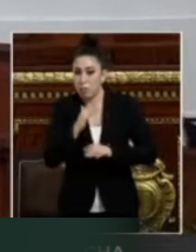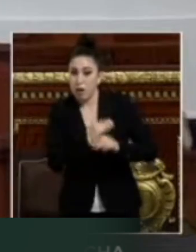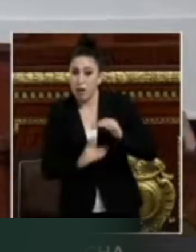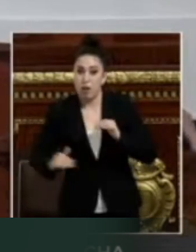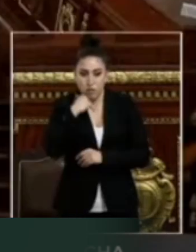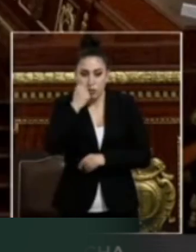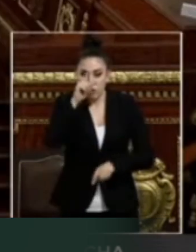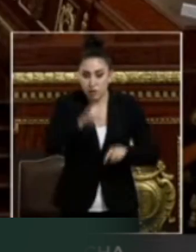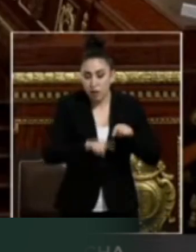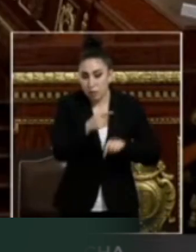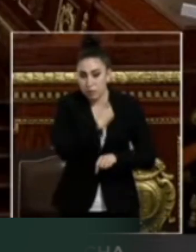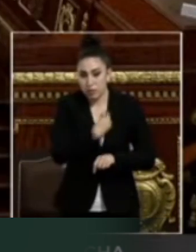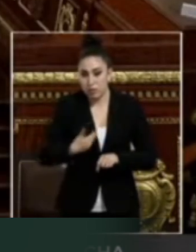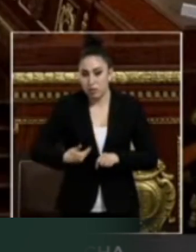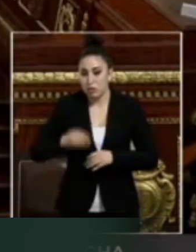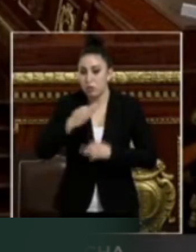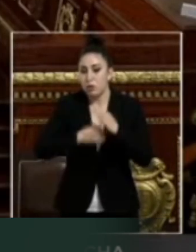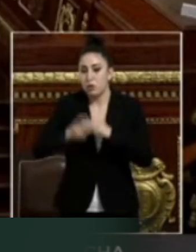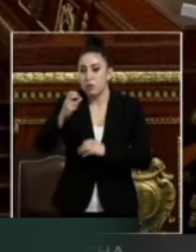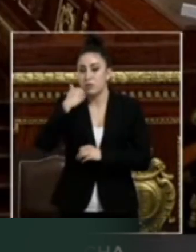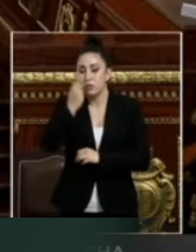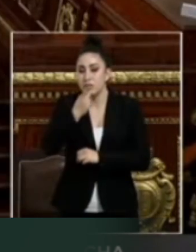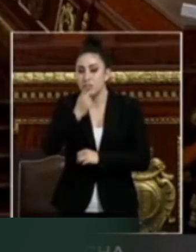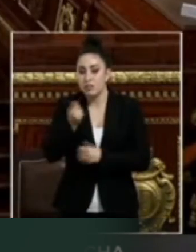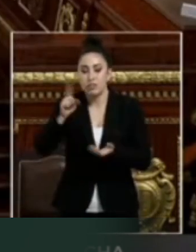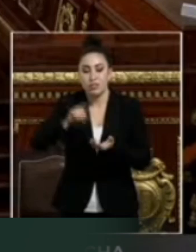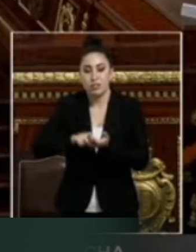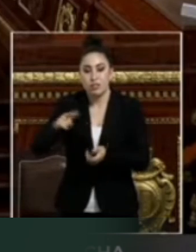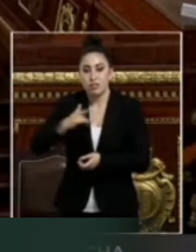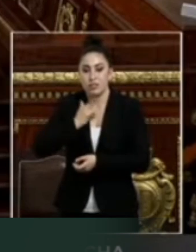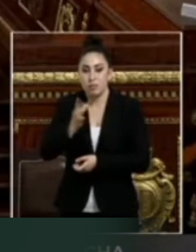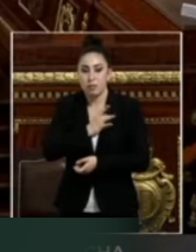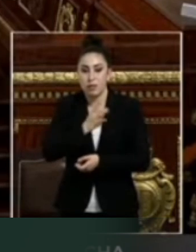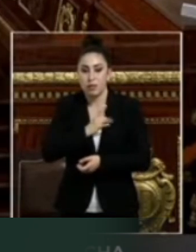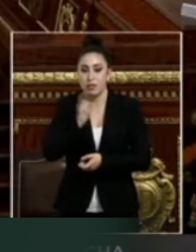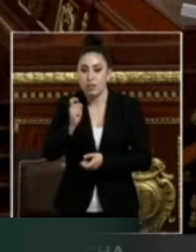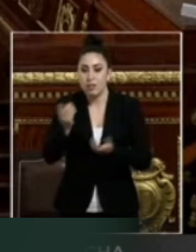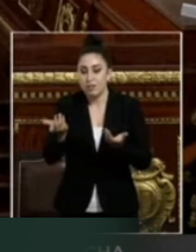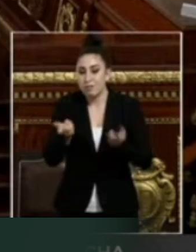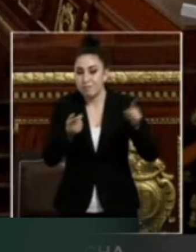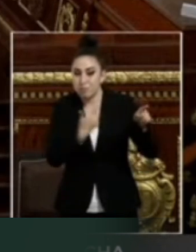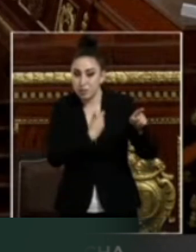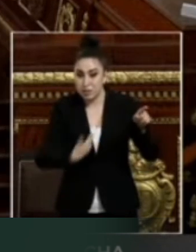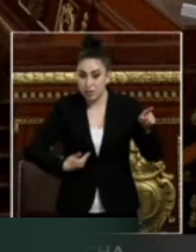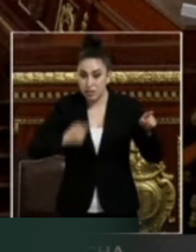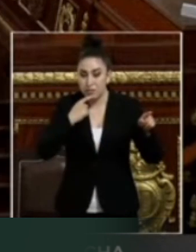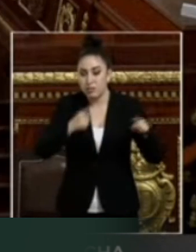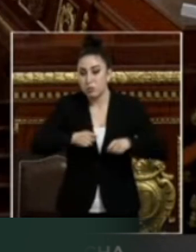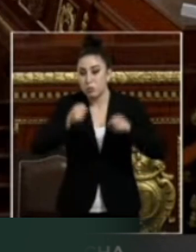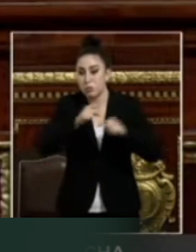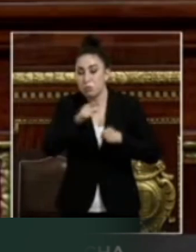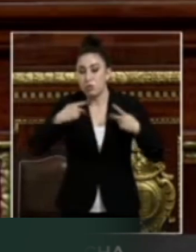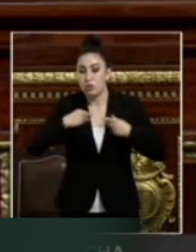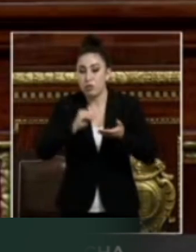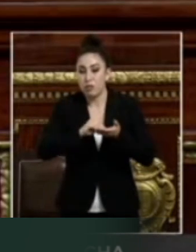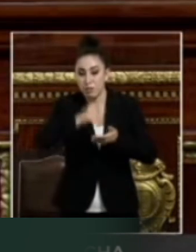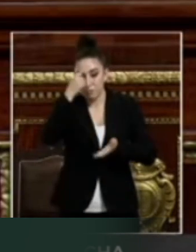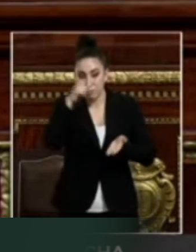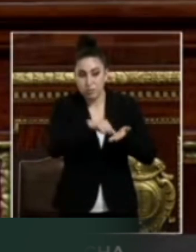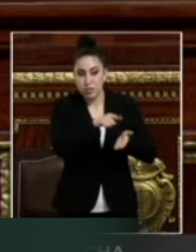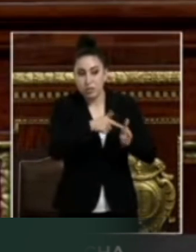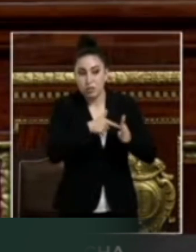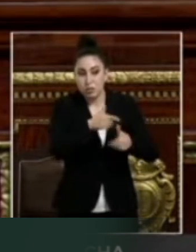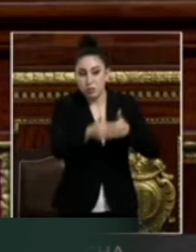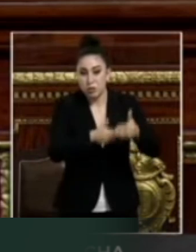de la medida, consideró un derecho ciudadano el ejercicio de la democracia participativa, por lo que urgió a que el instituto, como